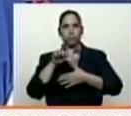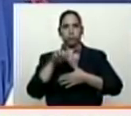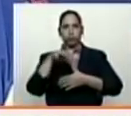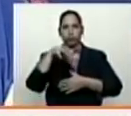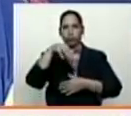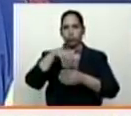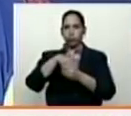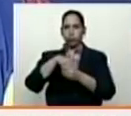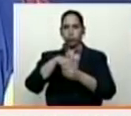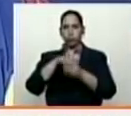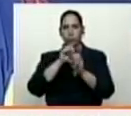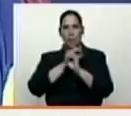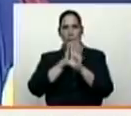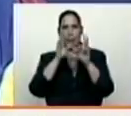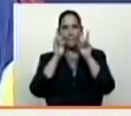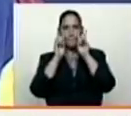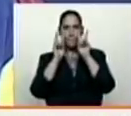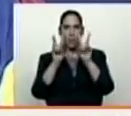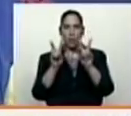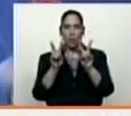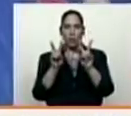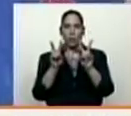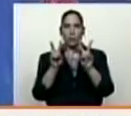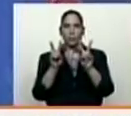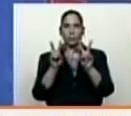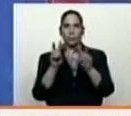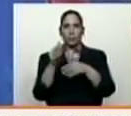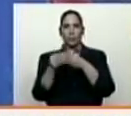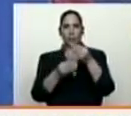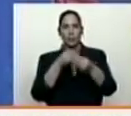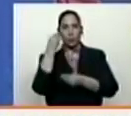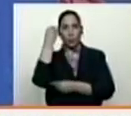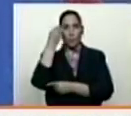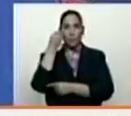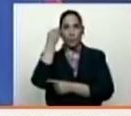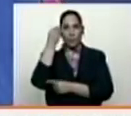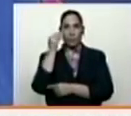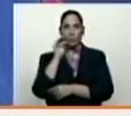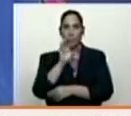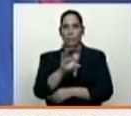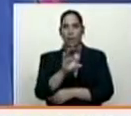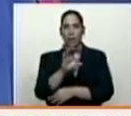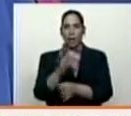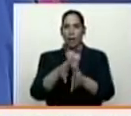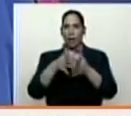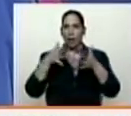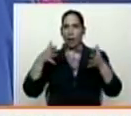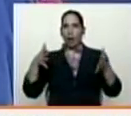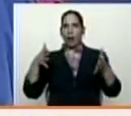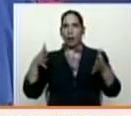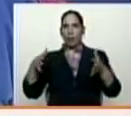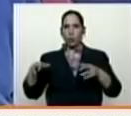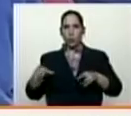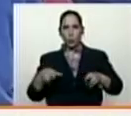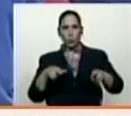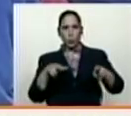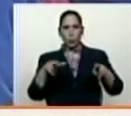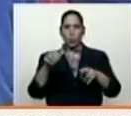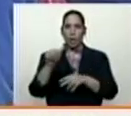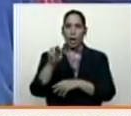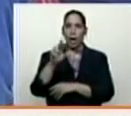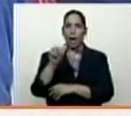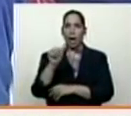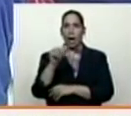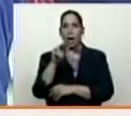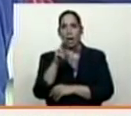y su clara visión lo hizo pensar en la patria grande, y cruzó el Arauca pensando en la